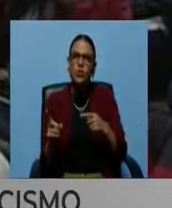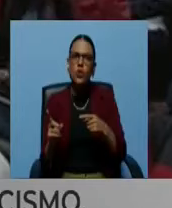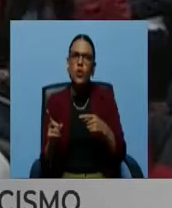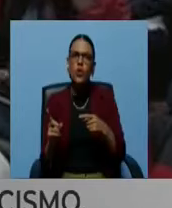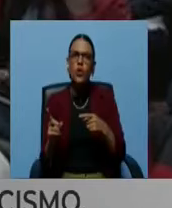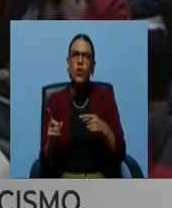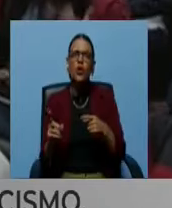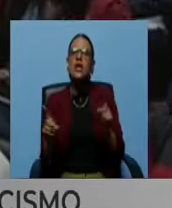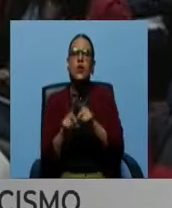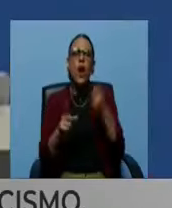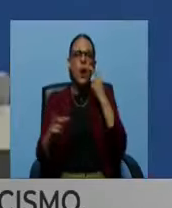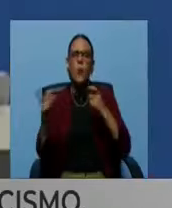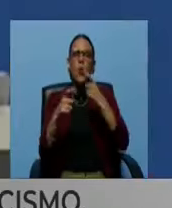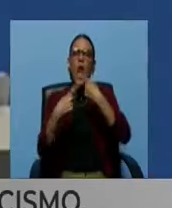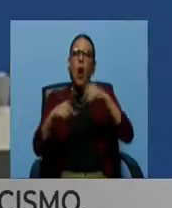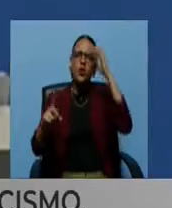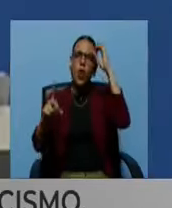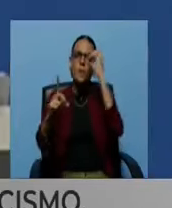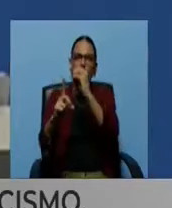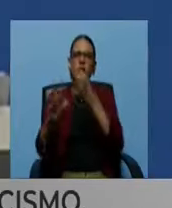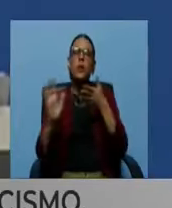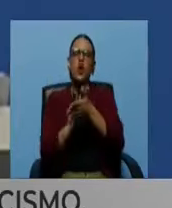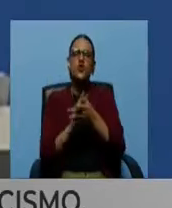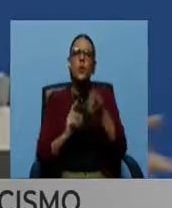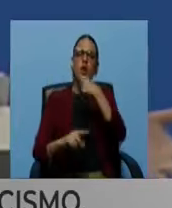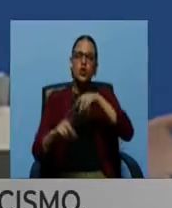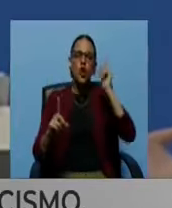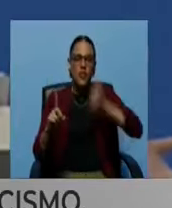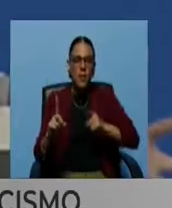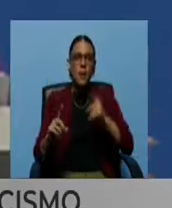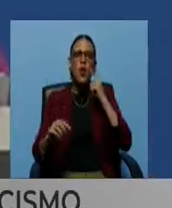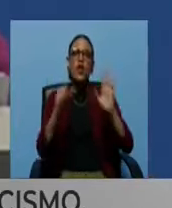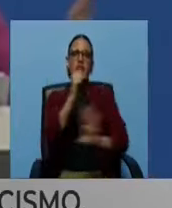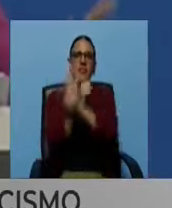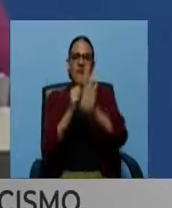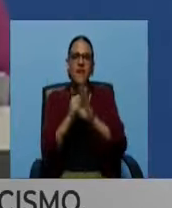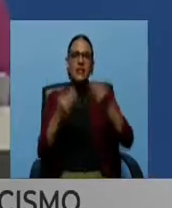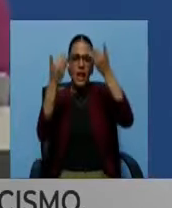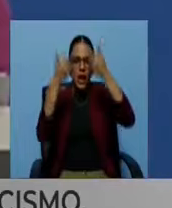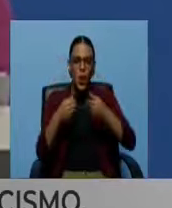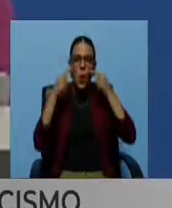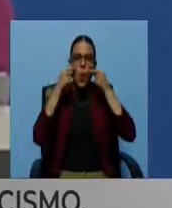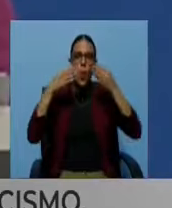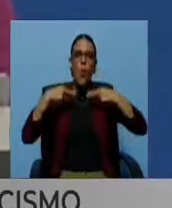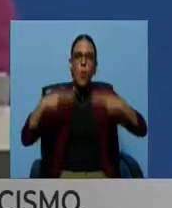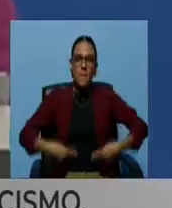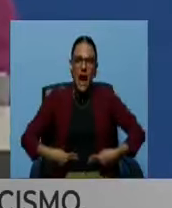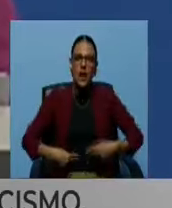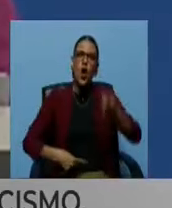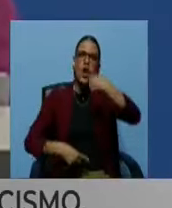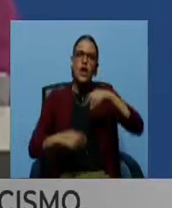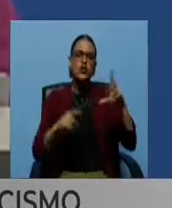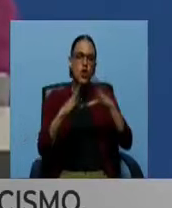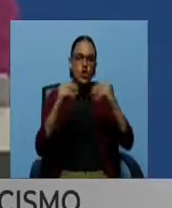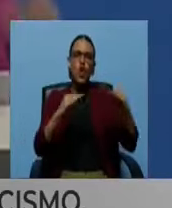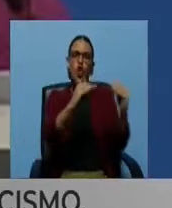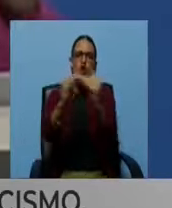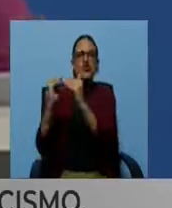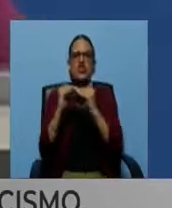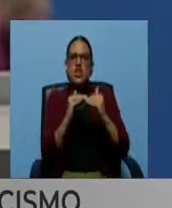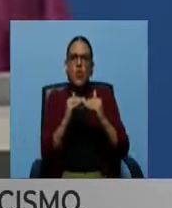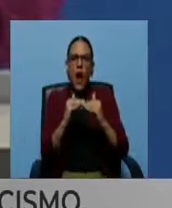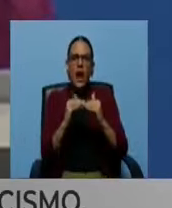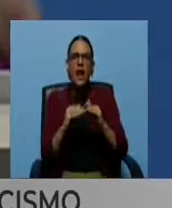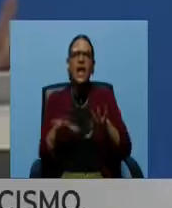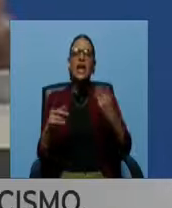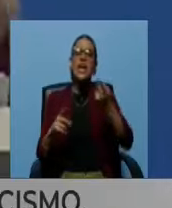objetivo más sublime que la defensa del ser humano, como nos reconocemos como seres iguales entre todos y donde lo